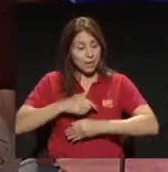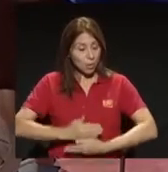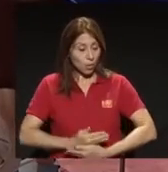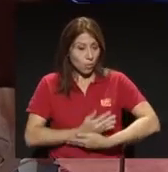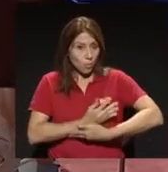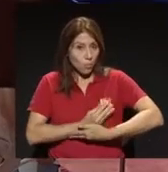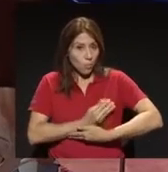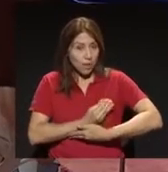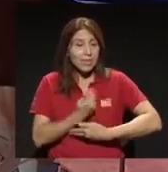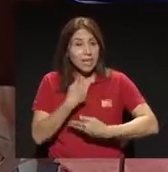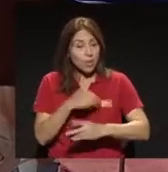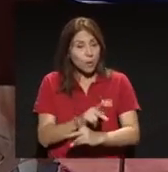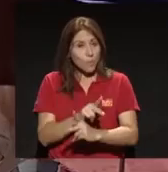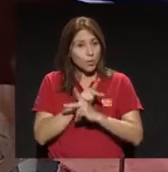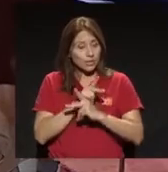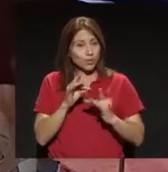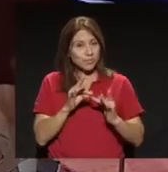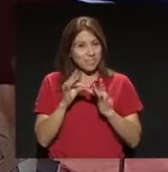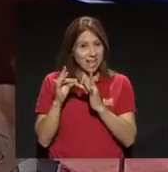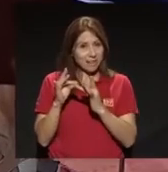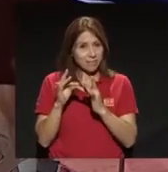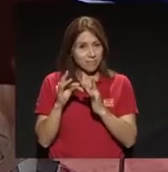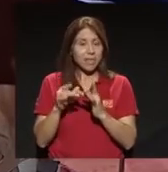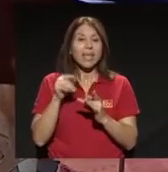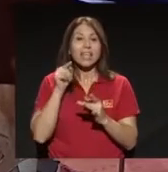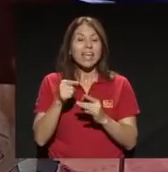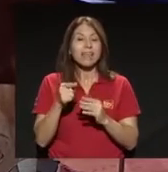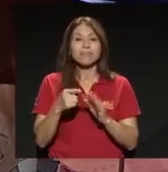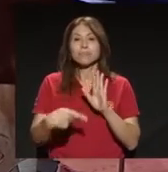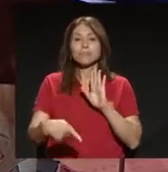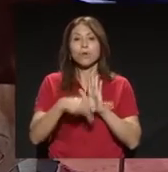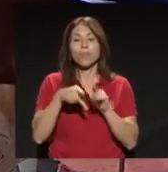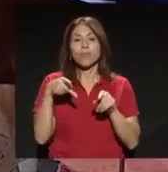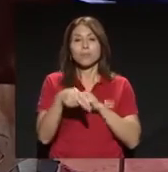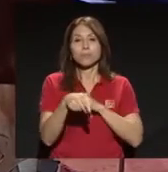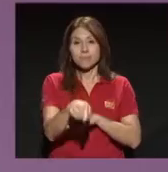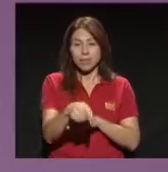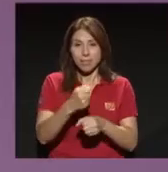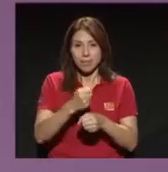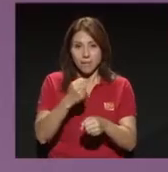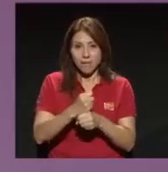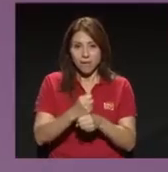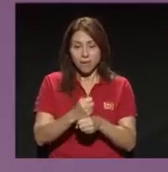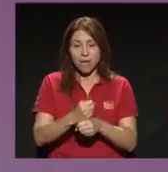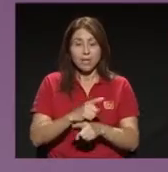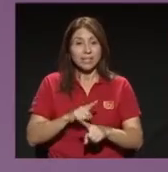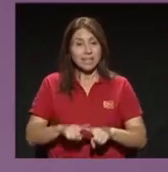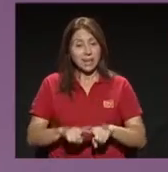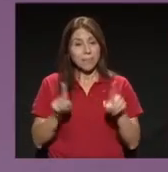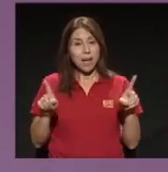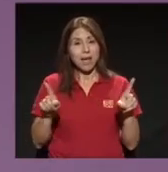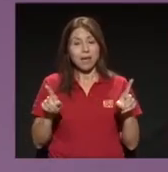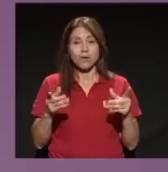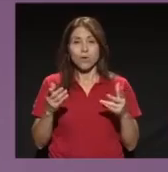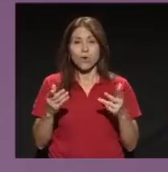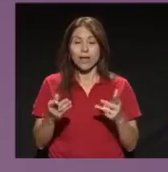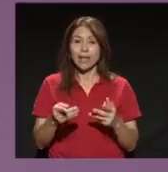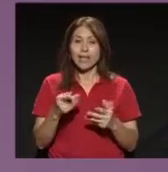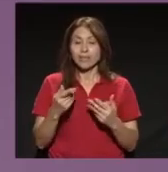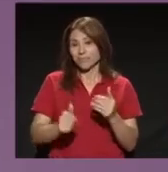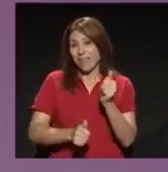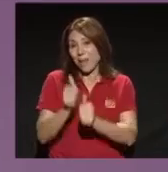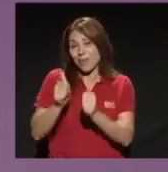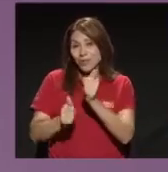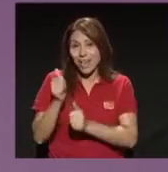una protección especial tiene un fuero especial que es prohibido su despido y sin embargo esa es esa eso es más la